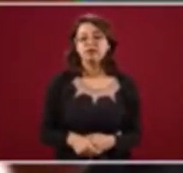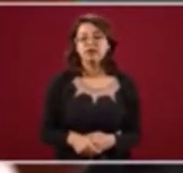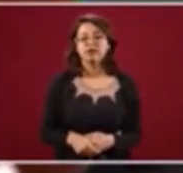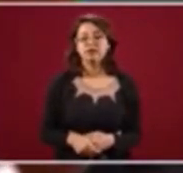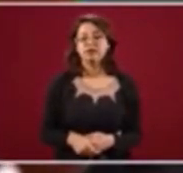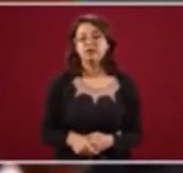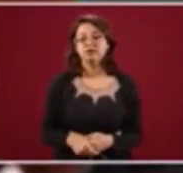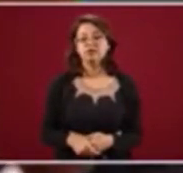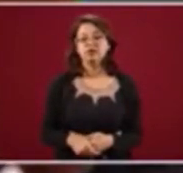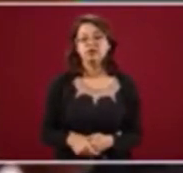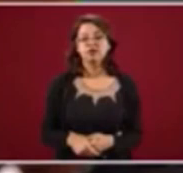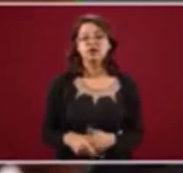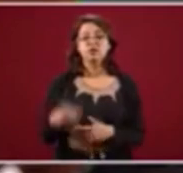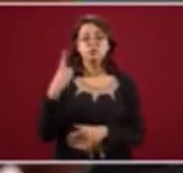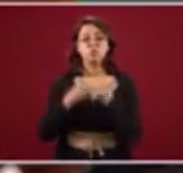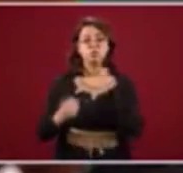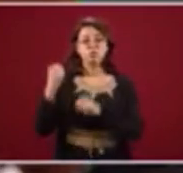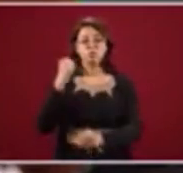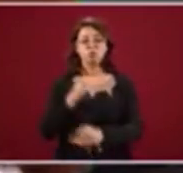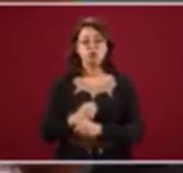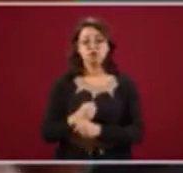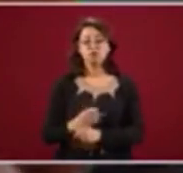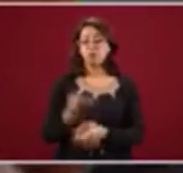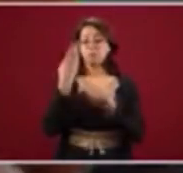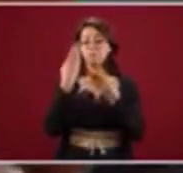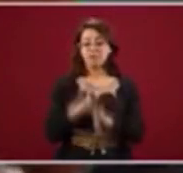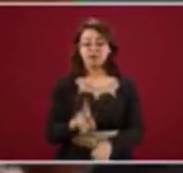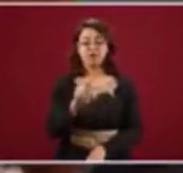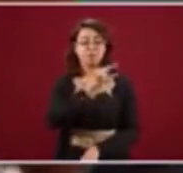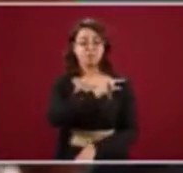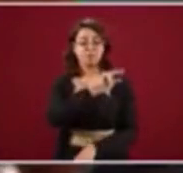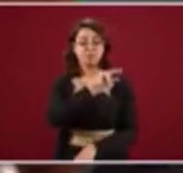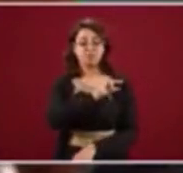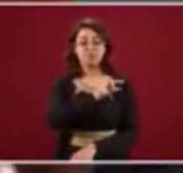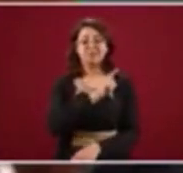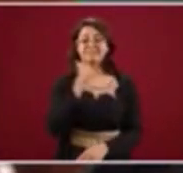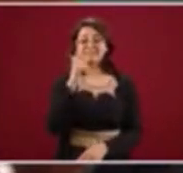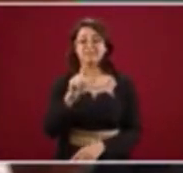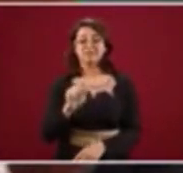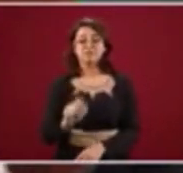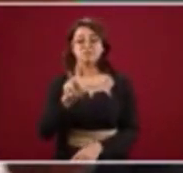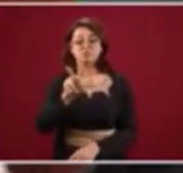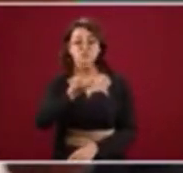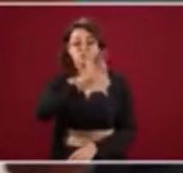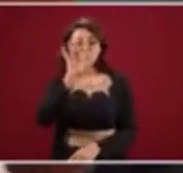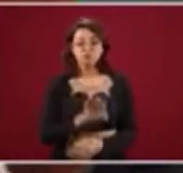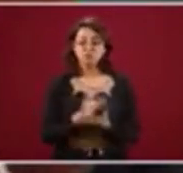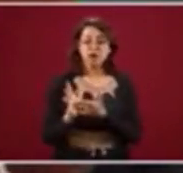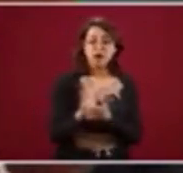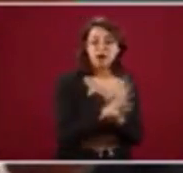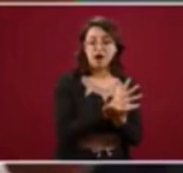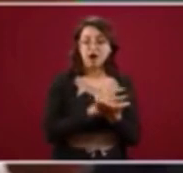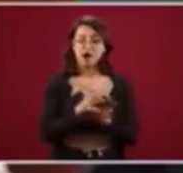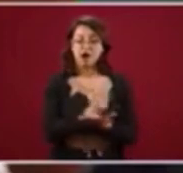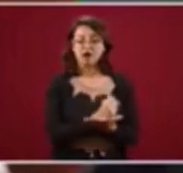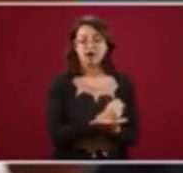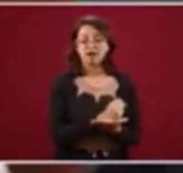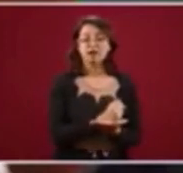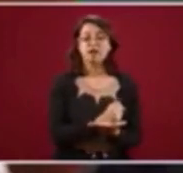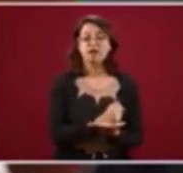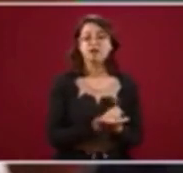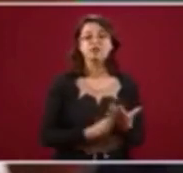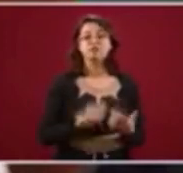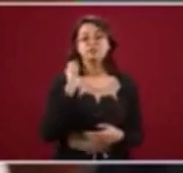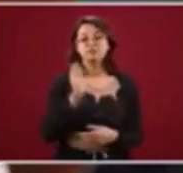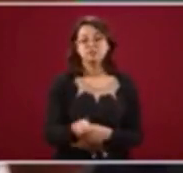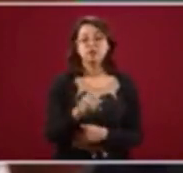en el primer trimestre del año pasado, la banca privada obtuvo 7.8% de ganancias, es decir,